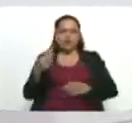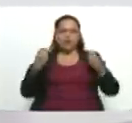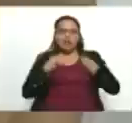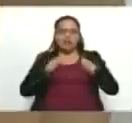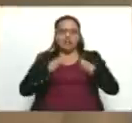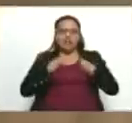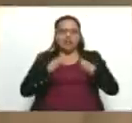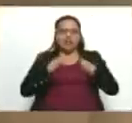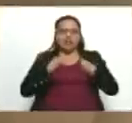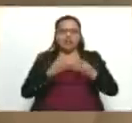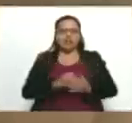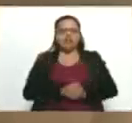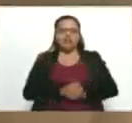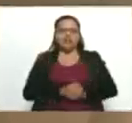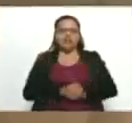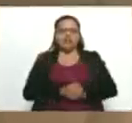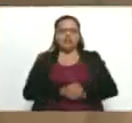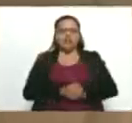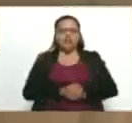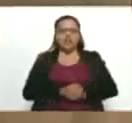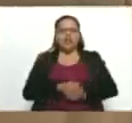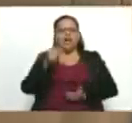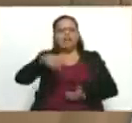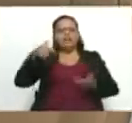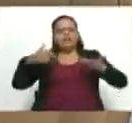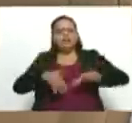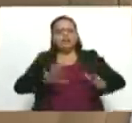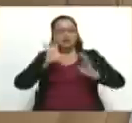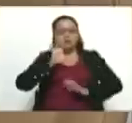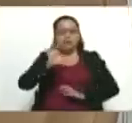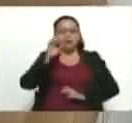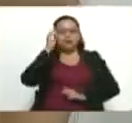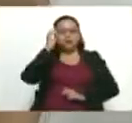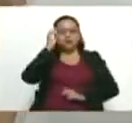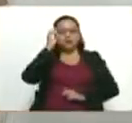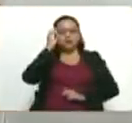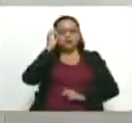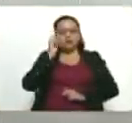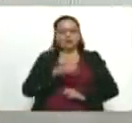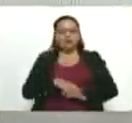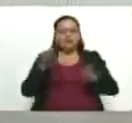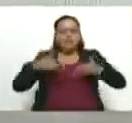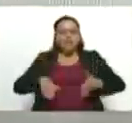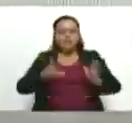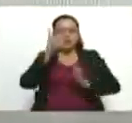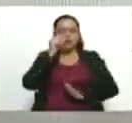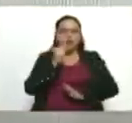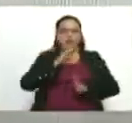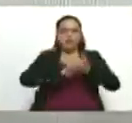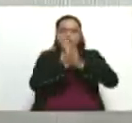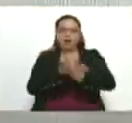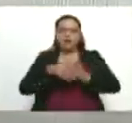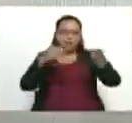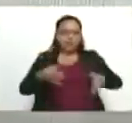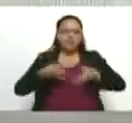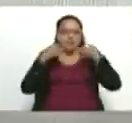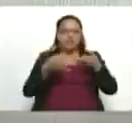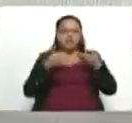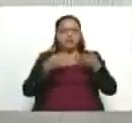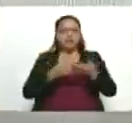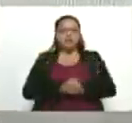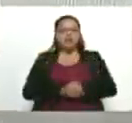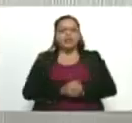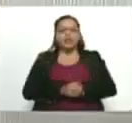destino, haber nacido en una tierra donde nació el hombre que aniquiló para siempre la presencia